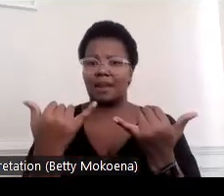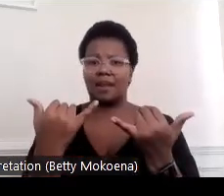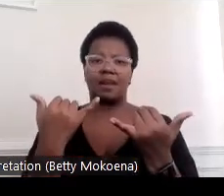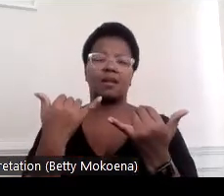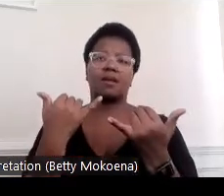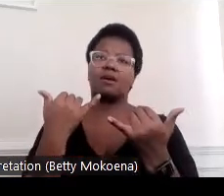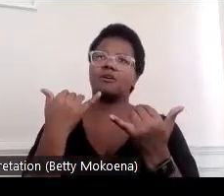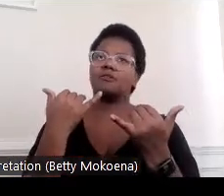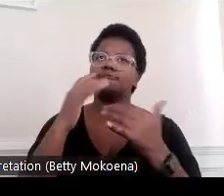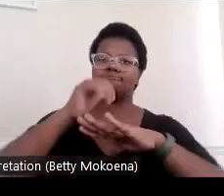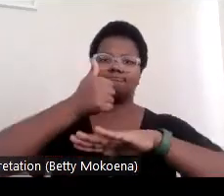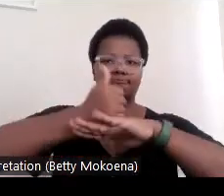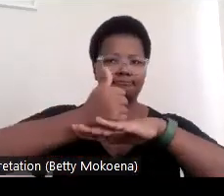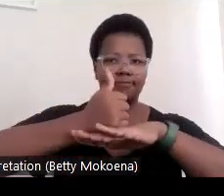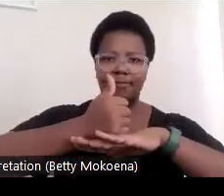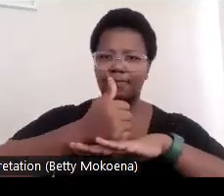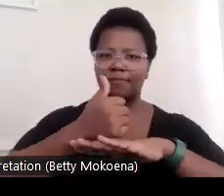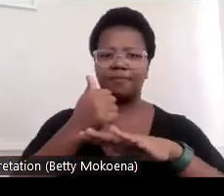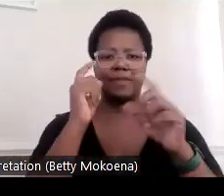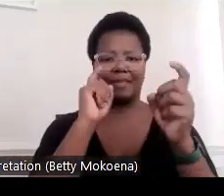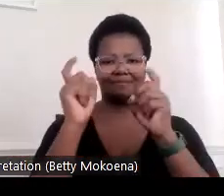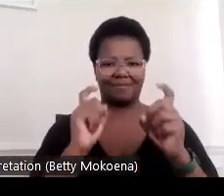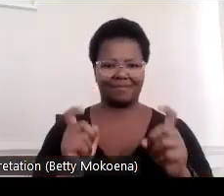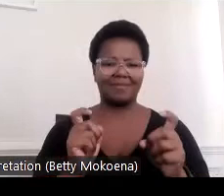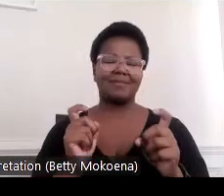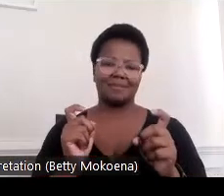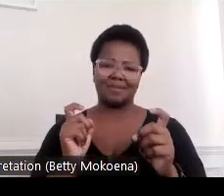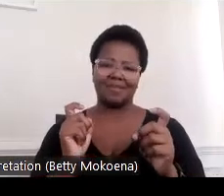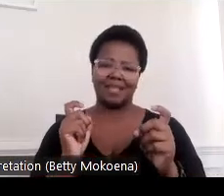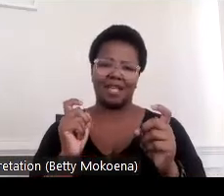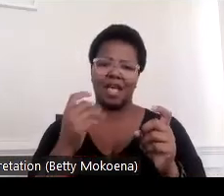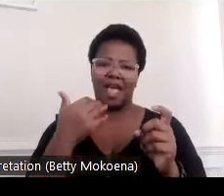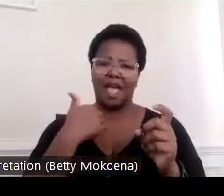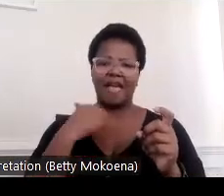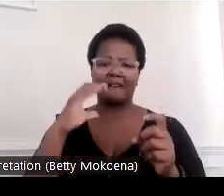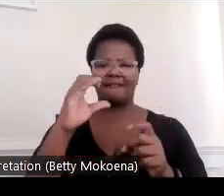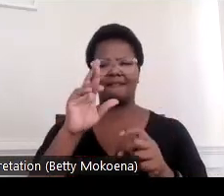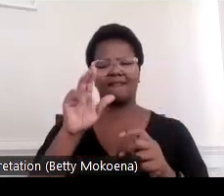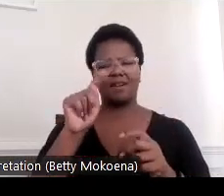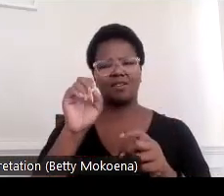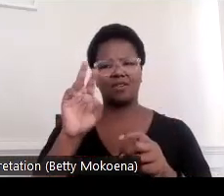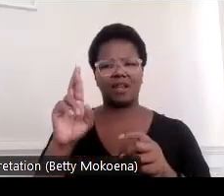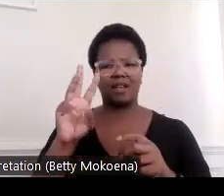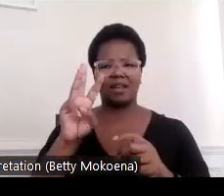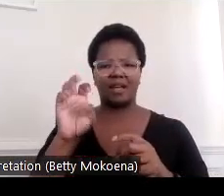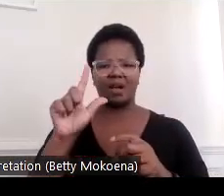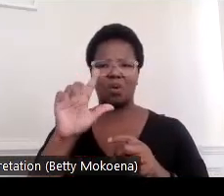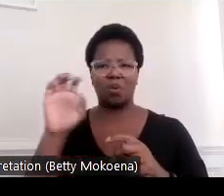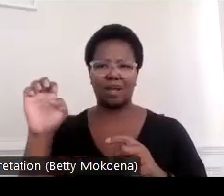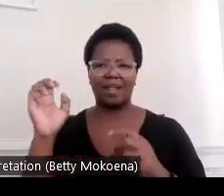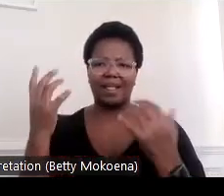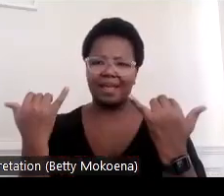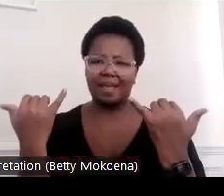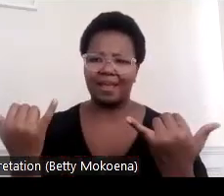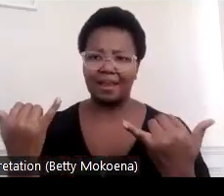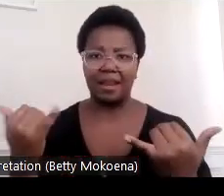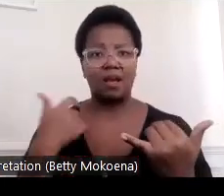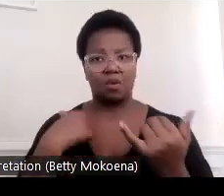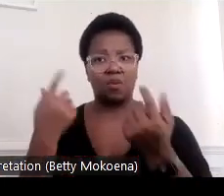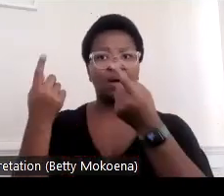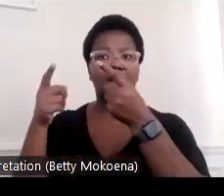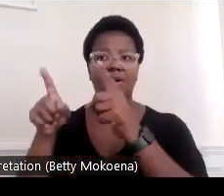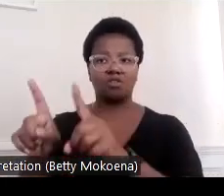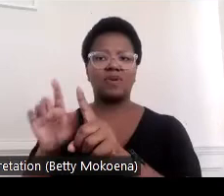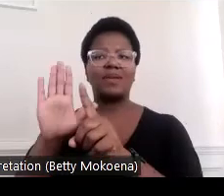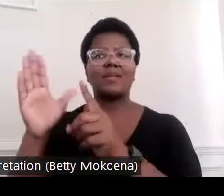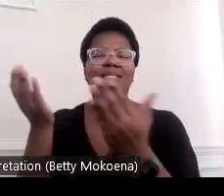una persona tiene Disculpe el el la profesión querer Willy por ejemplo hay